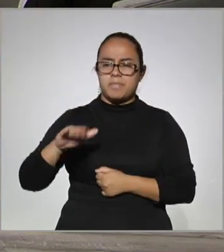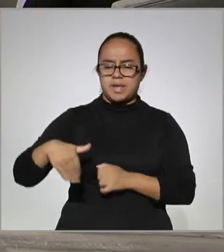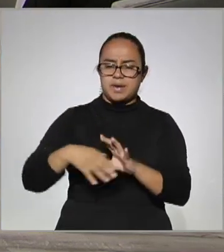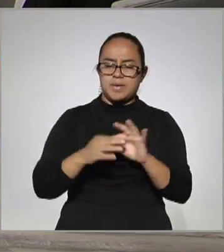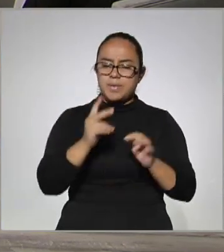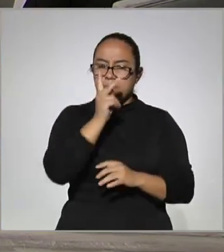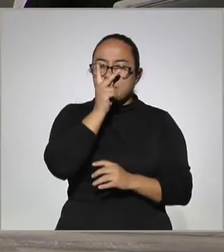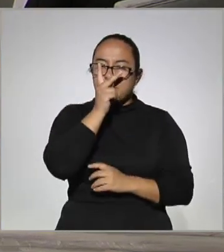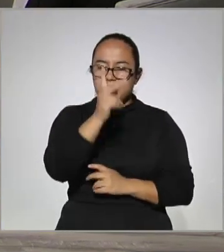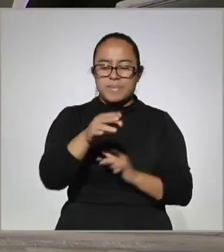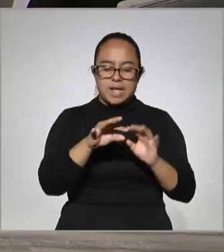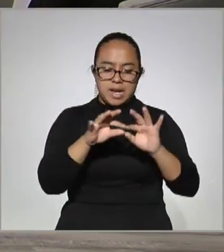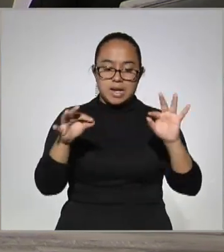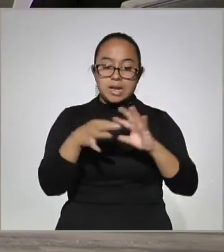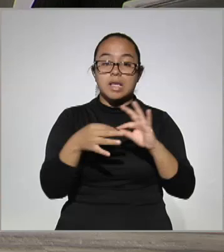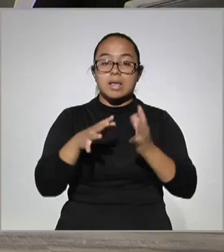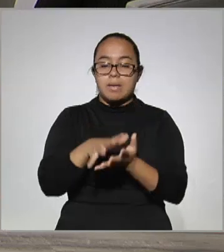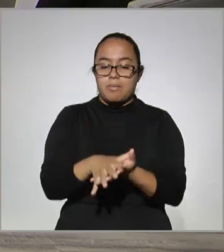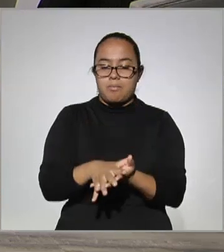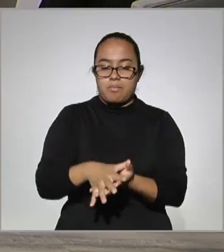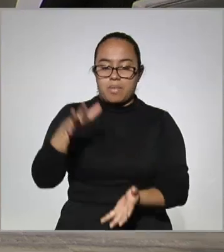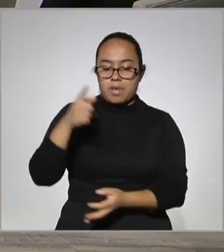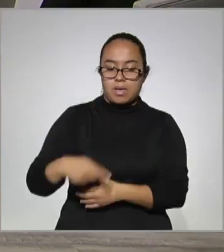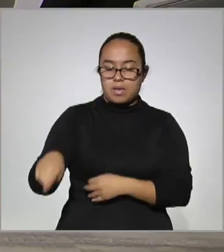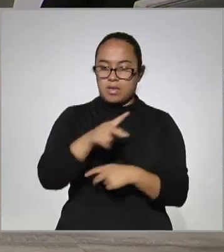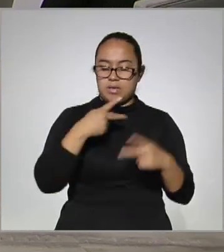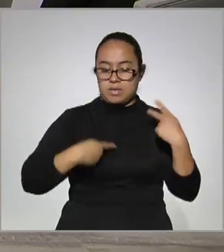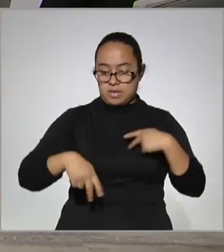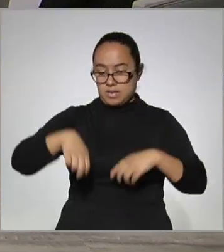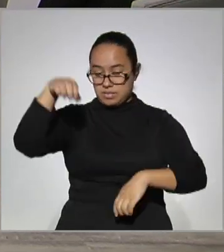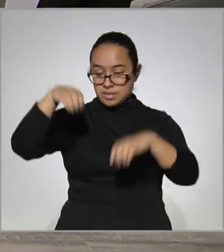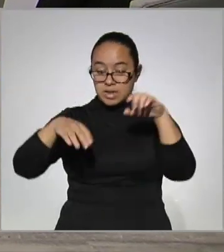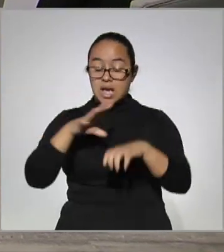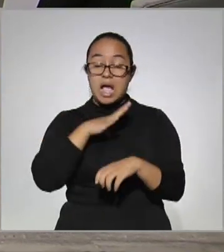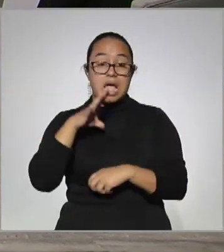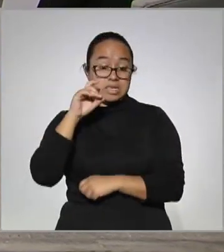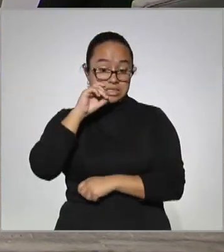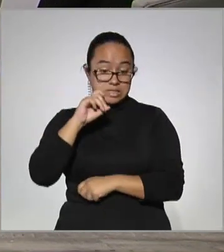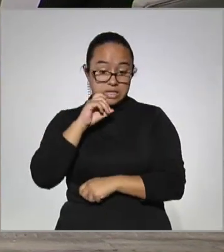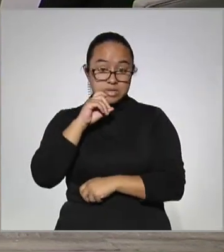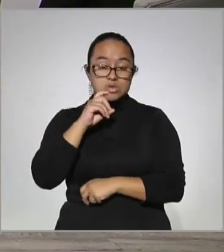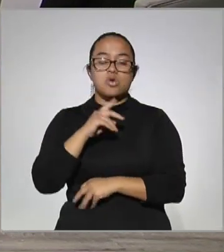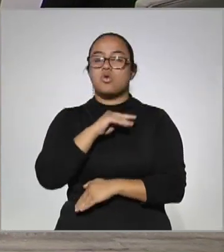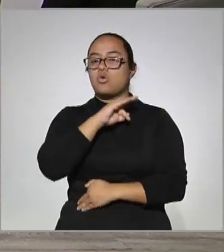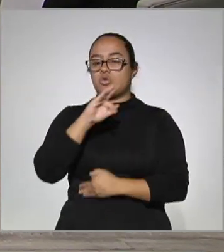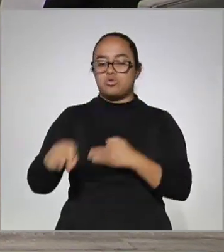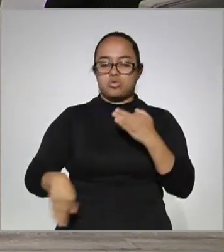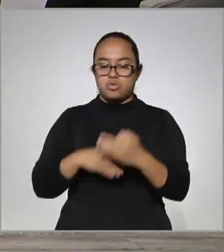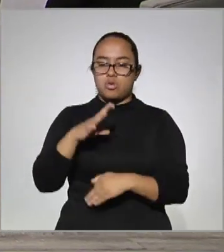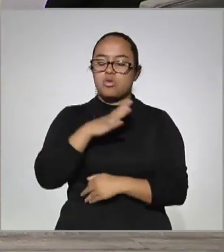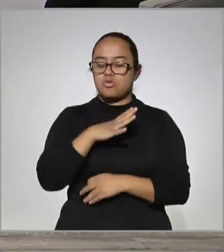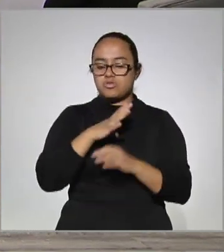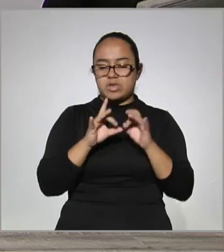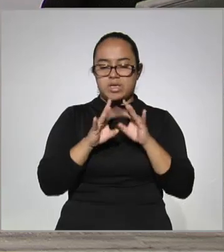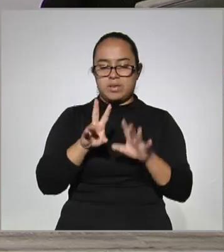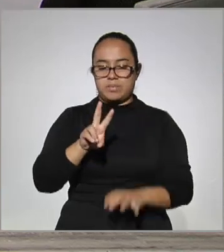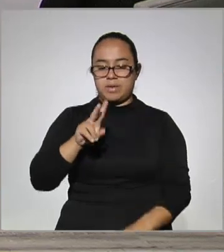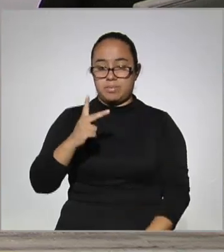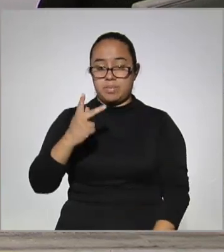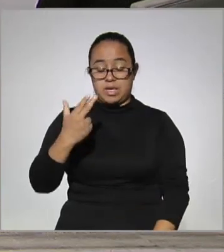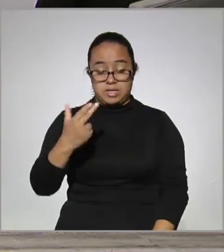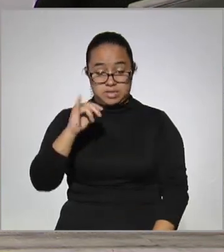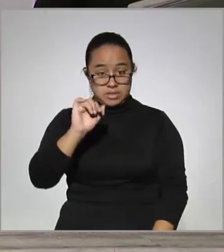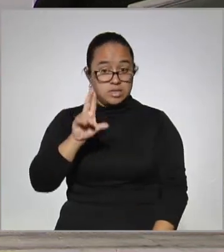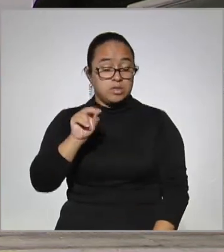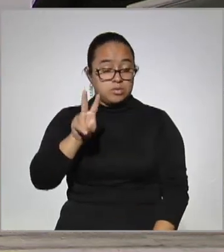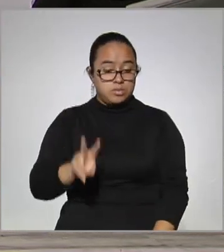frase, corríjanme si estoy mal, que la gran mayoría de la población adulta que ha tenido relaciones sexuales, todos hemos tenido contacto con virus del papiloma.